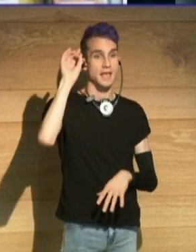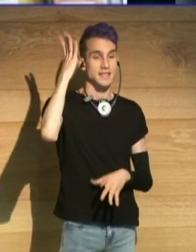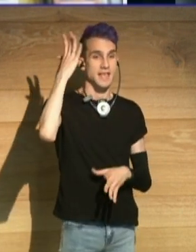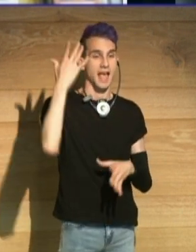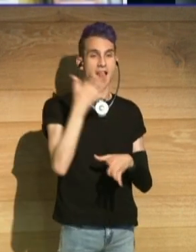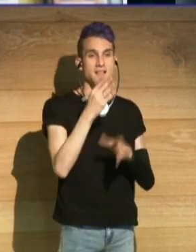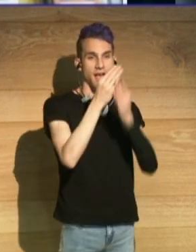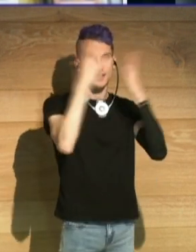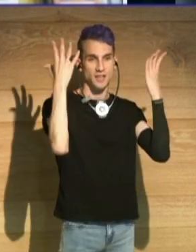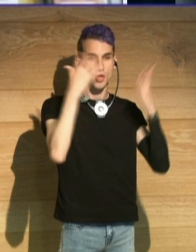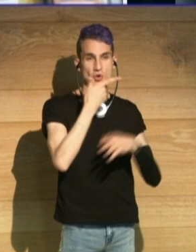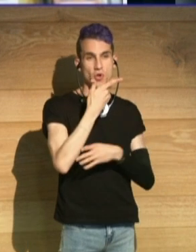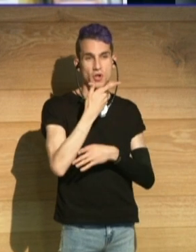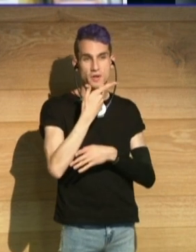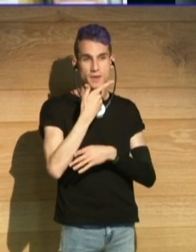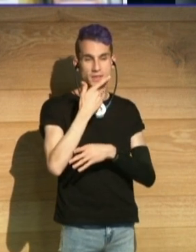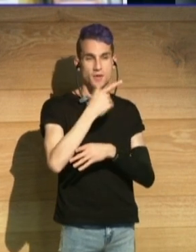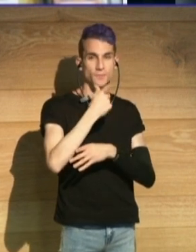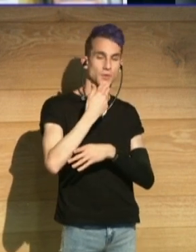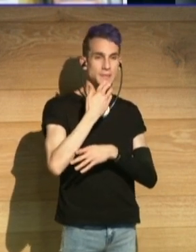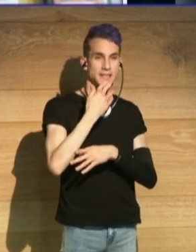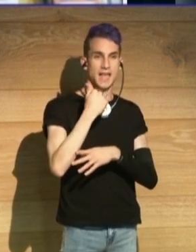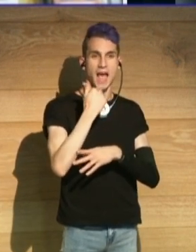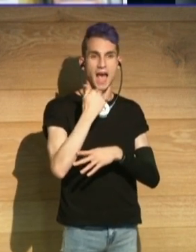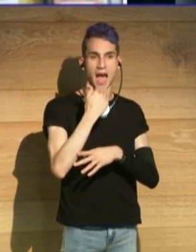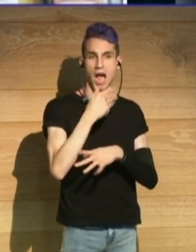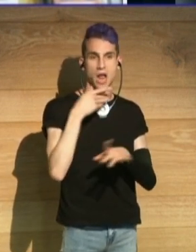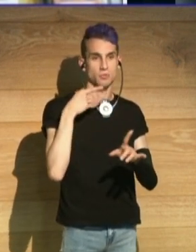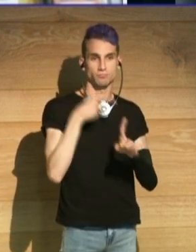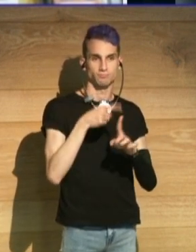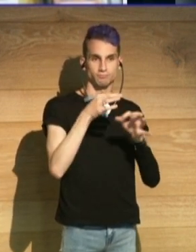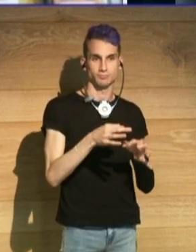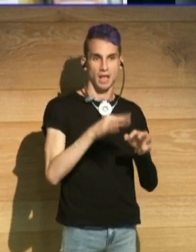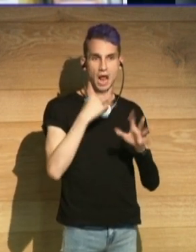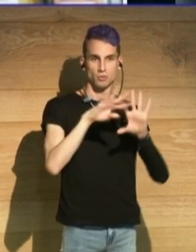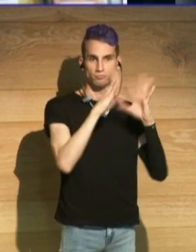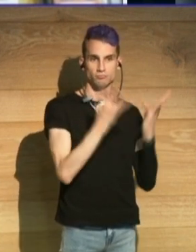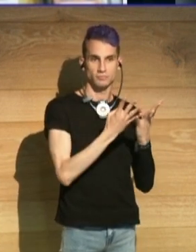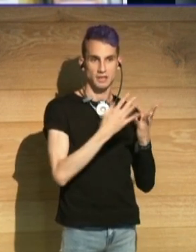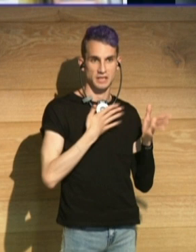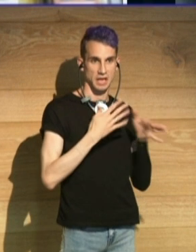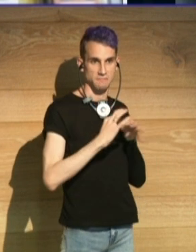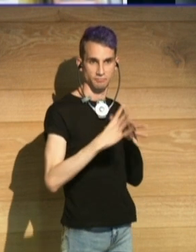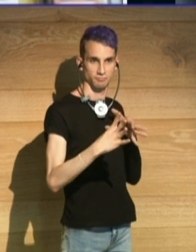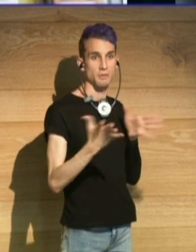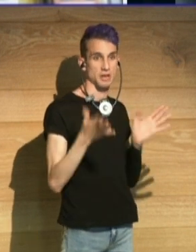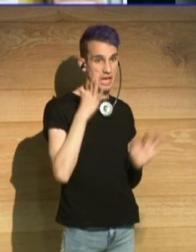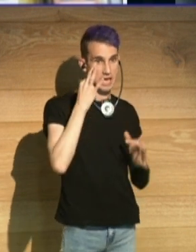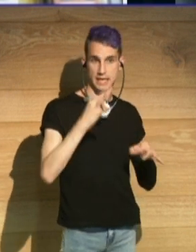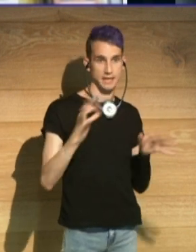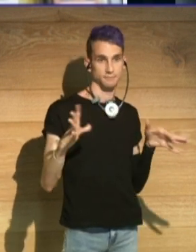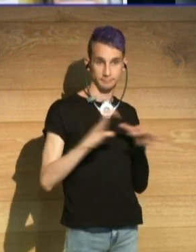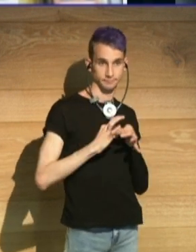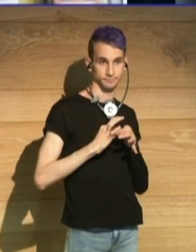del conocimiento como algo objetivo, algo universal, algo despegado de nosotros, pero no es así.